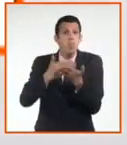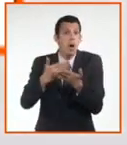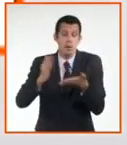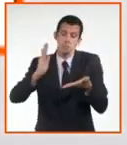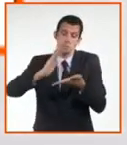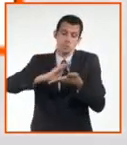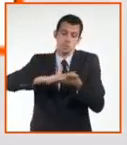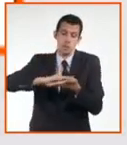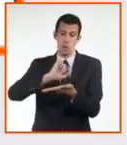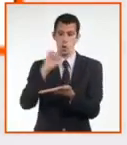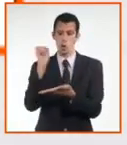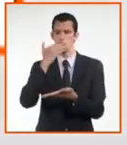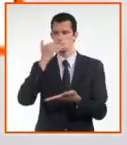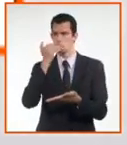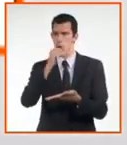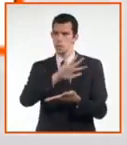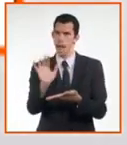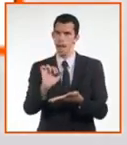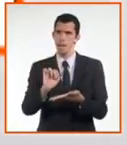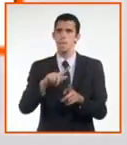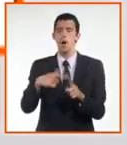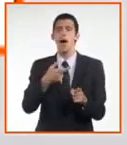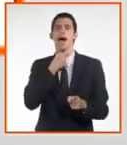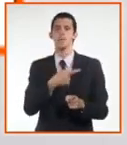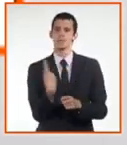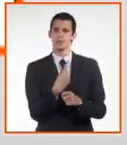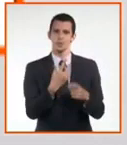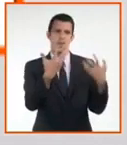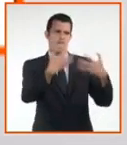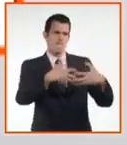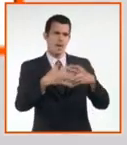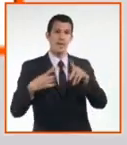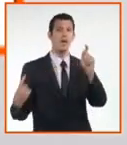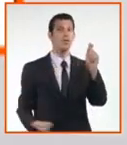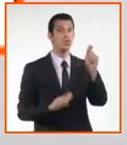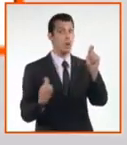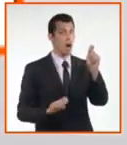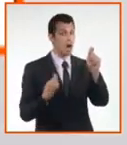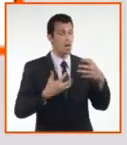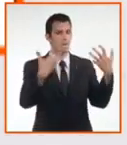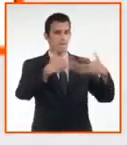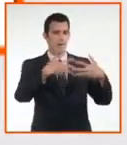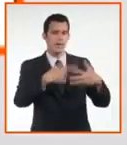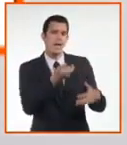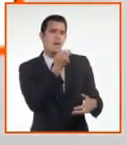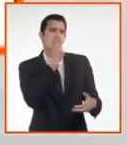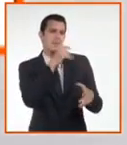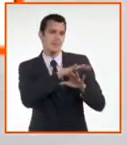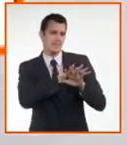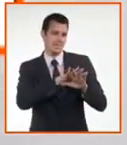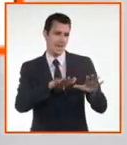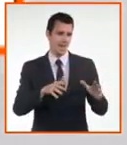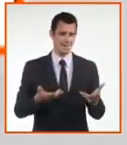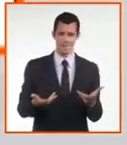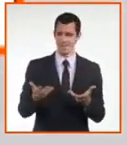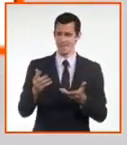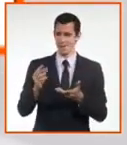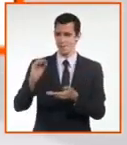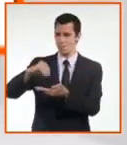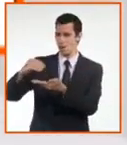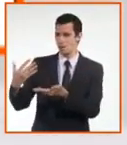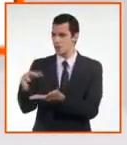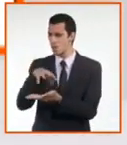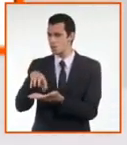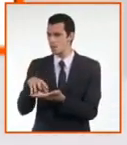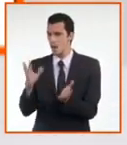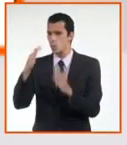situaciones que hemos tenido con el material de envase ya el aluminio 340 para la dipirona